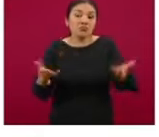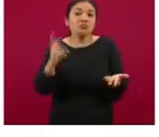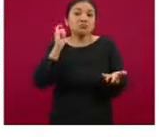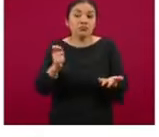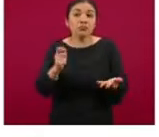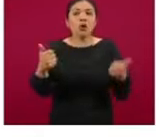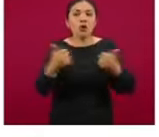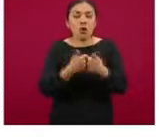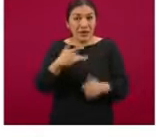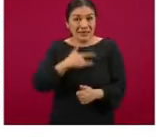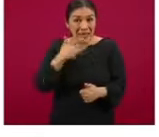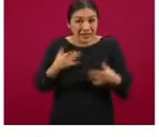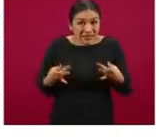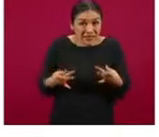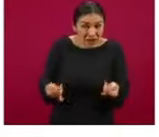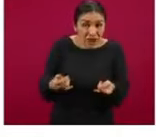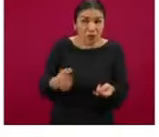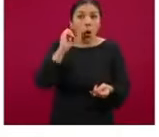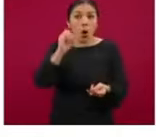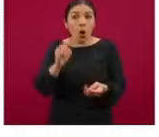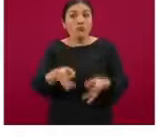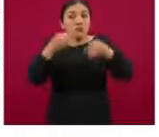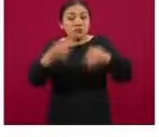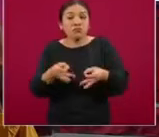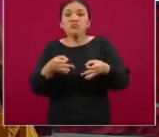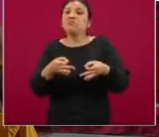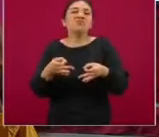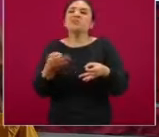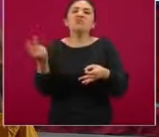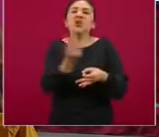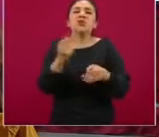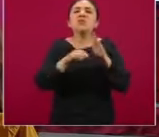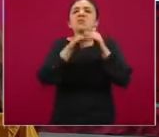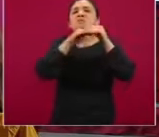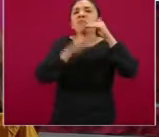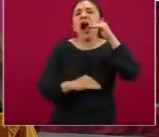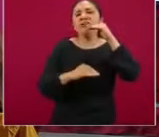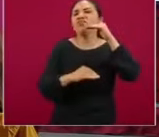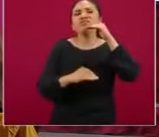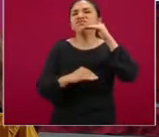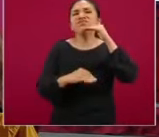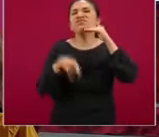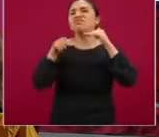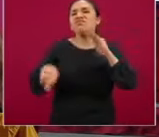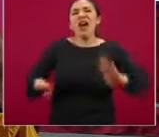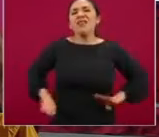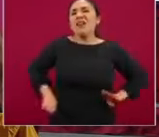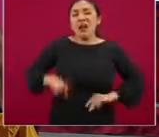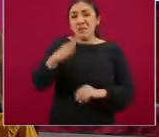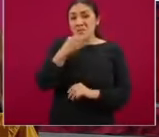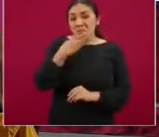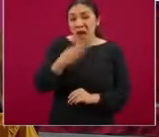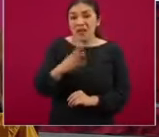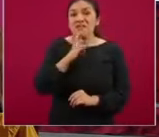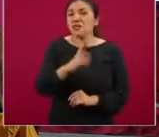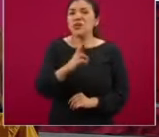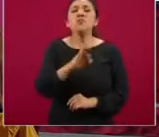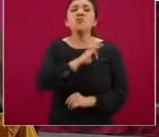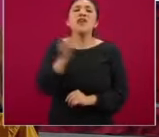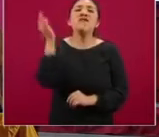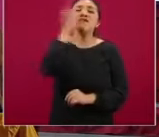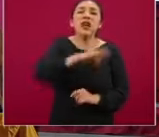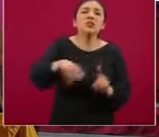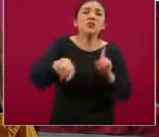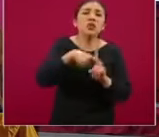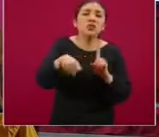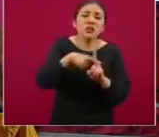tanto la sensibilidad como la especificidad son bajas. Son muy bajas, lo que quiere decir que vamos a tener resultados falsos